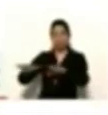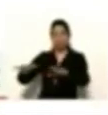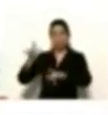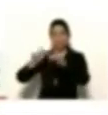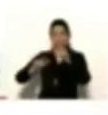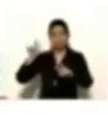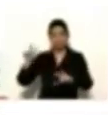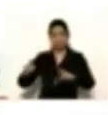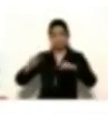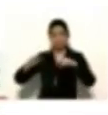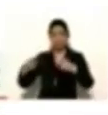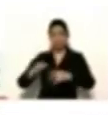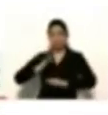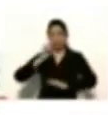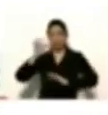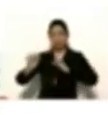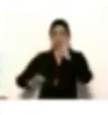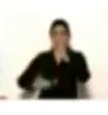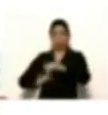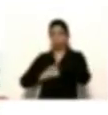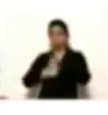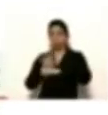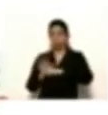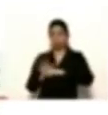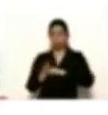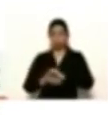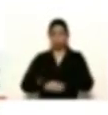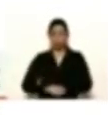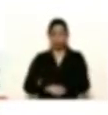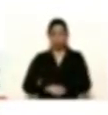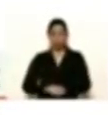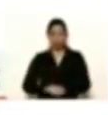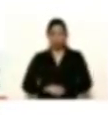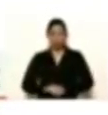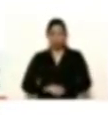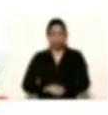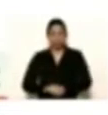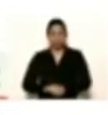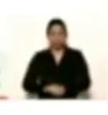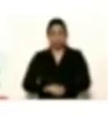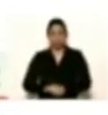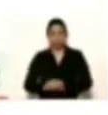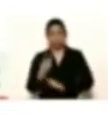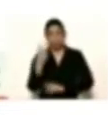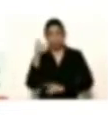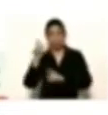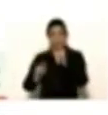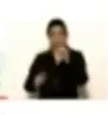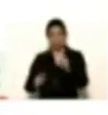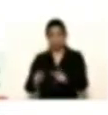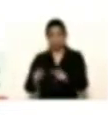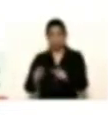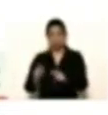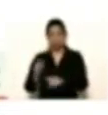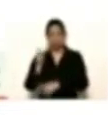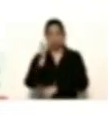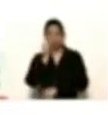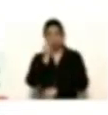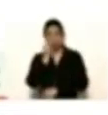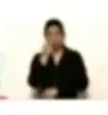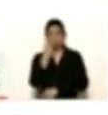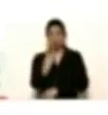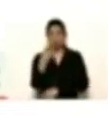personas infectadas por COVID-19. Se trata de 2 personas del sexo masculino y 2